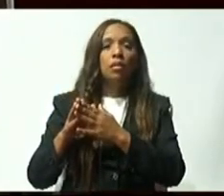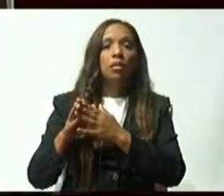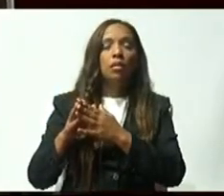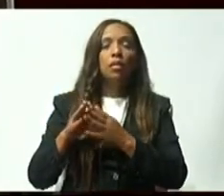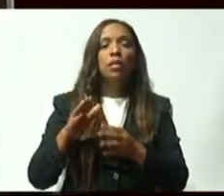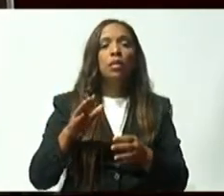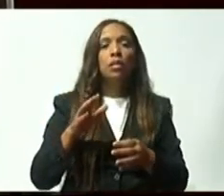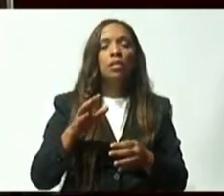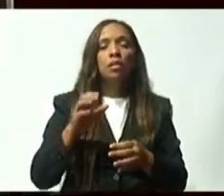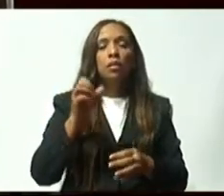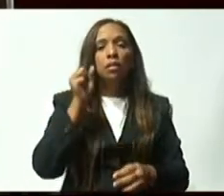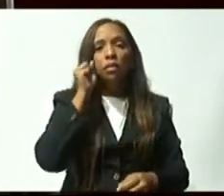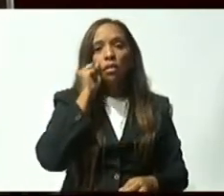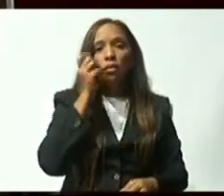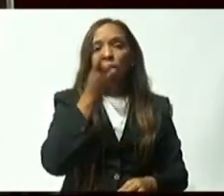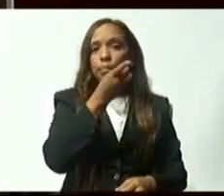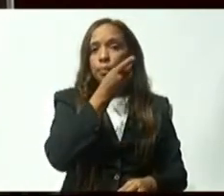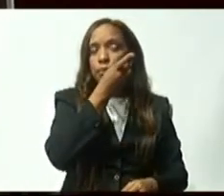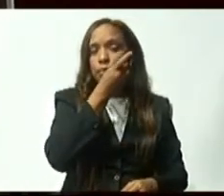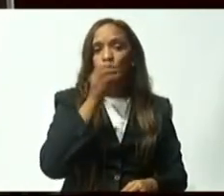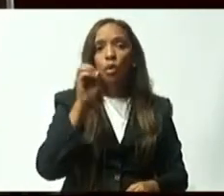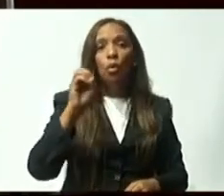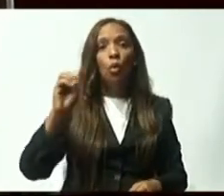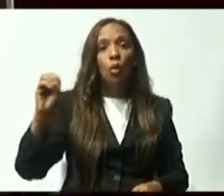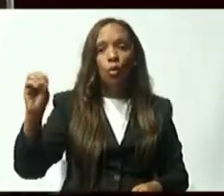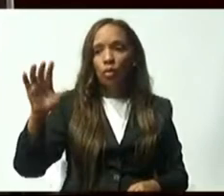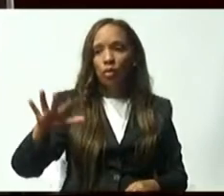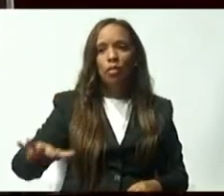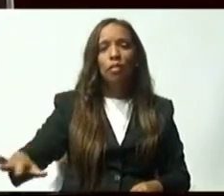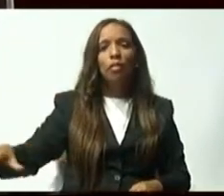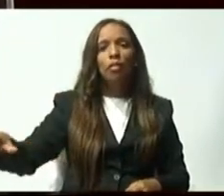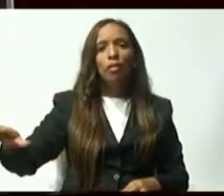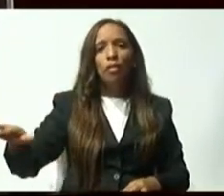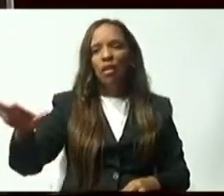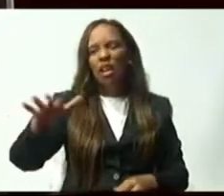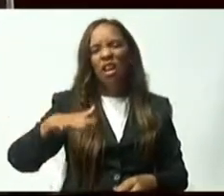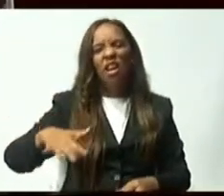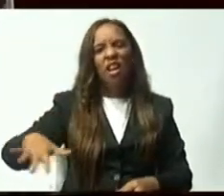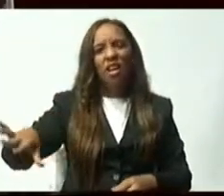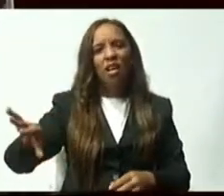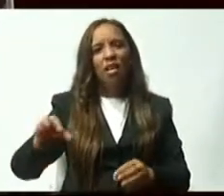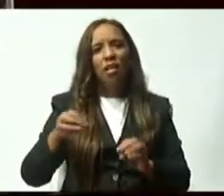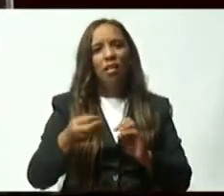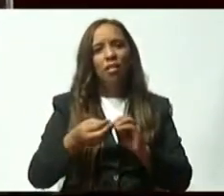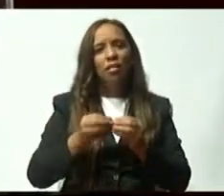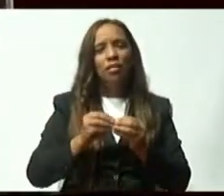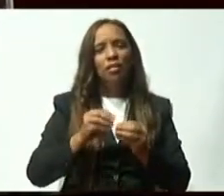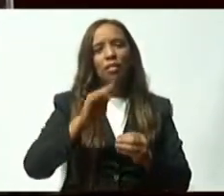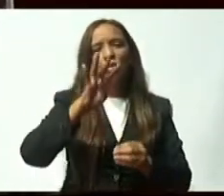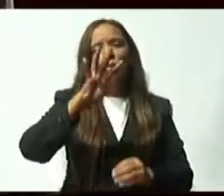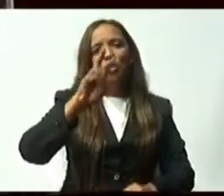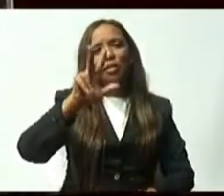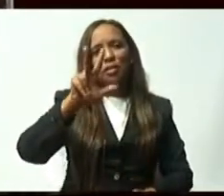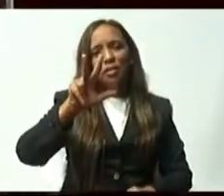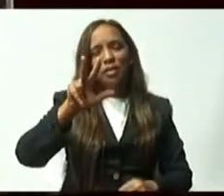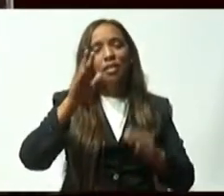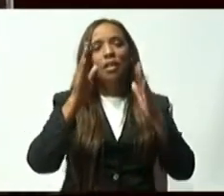Manzana 43, número 9, ahí me pueden ubicar también.